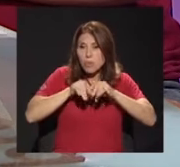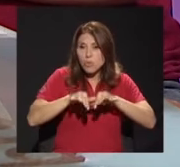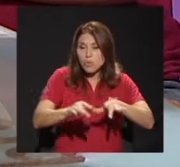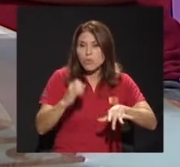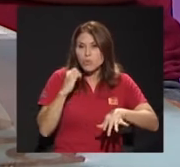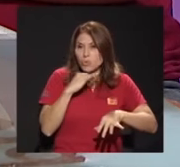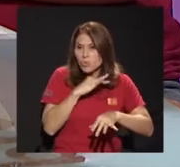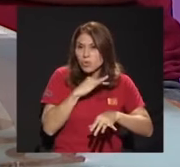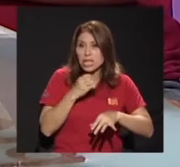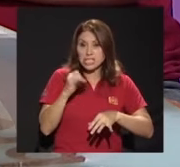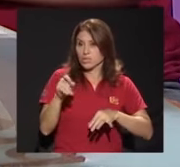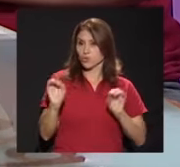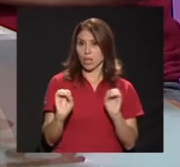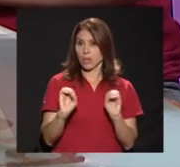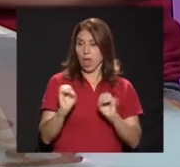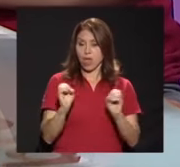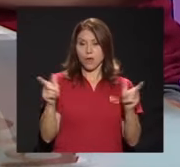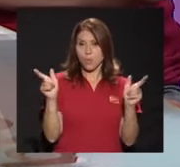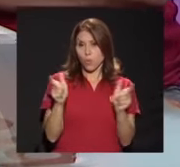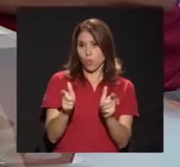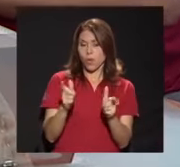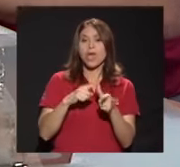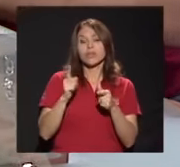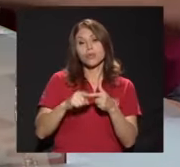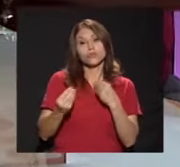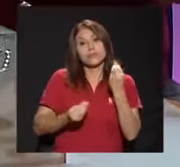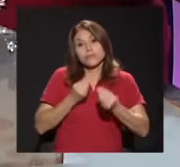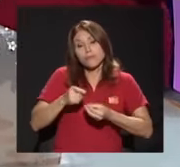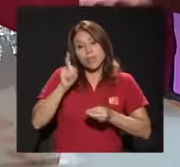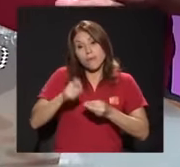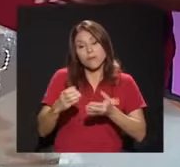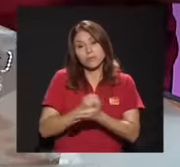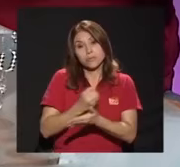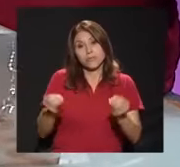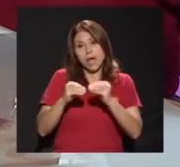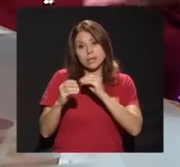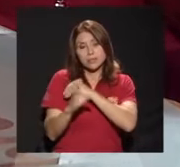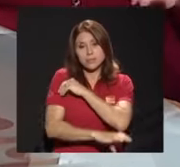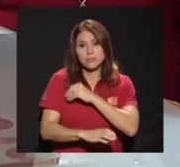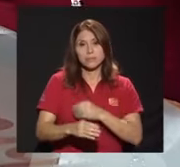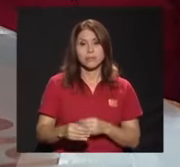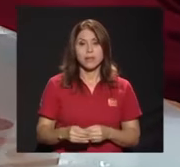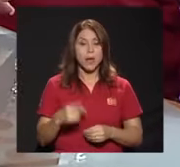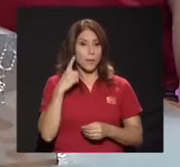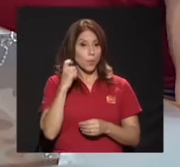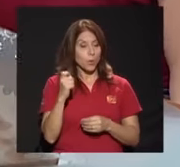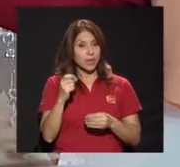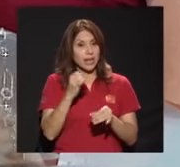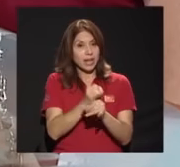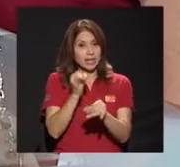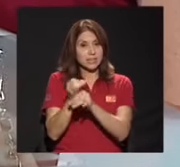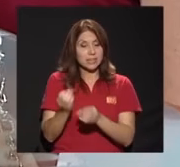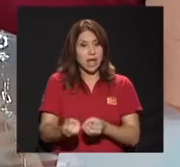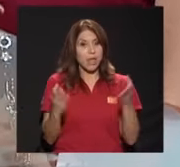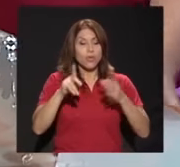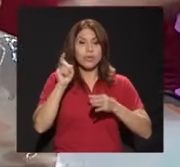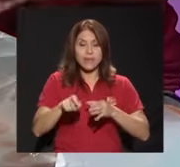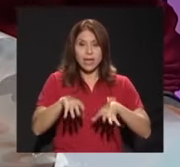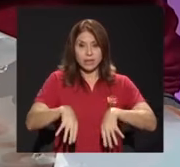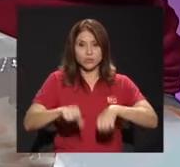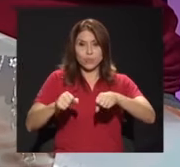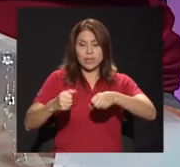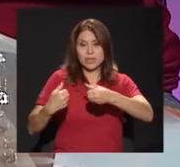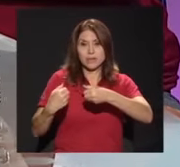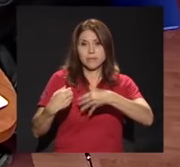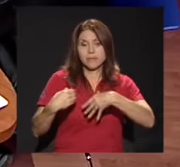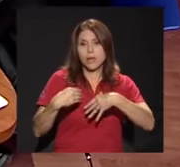eso es lo que se busca, es desincentivar, siempre dentro de lo permitido. Porque el Estado, en todo caso, tendría que asumir el saneamiento de esas aguas, ¿verdad? Vamos a entrar a